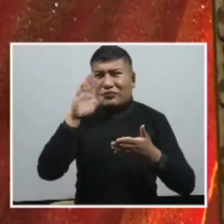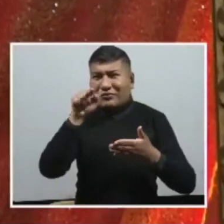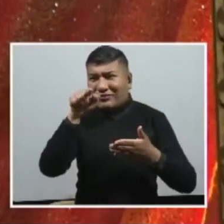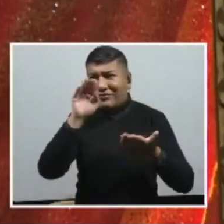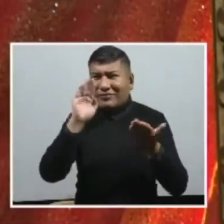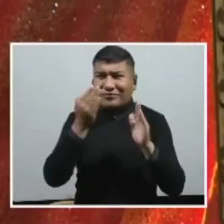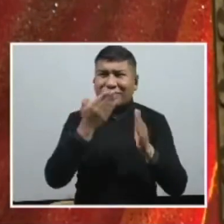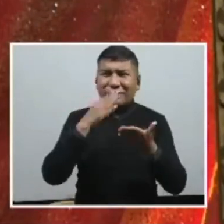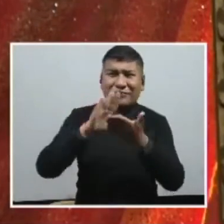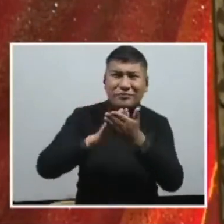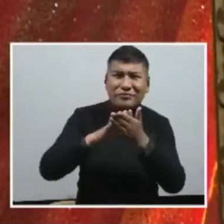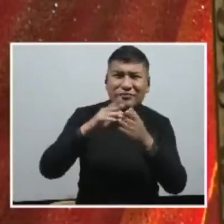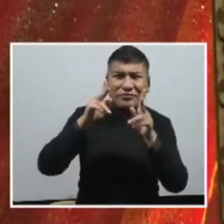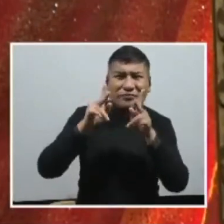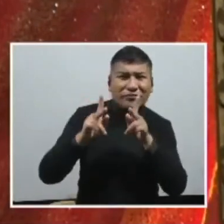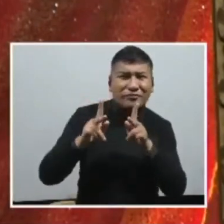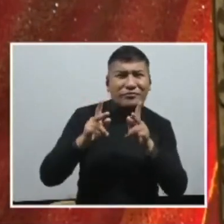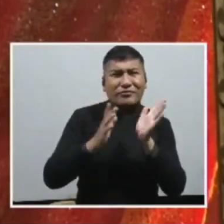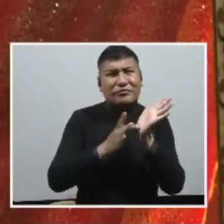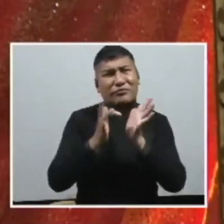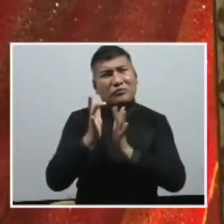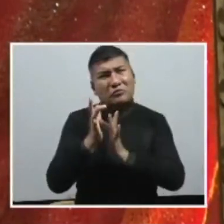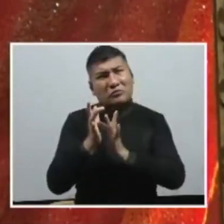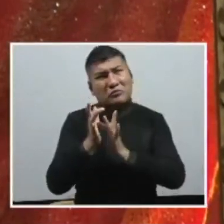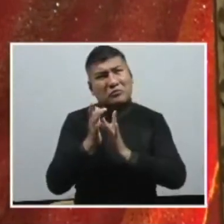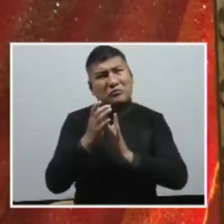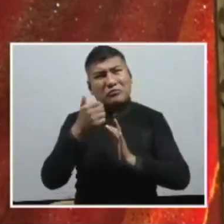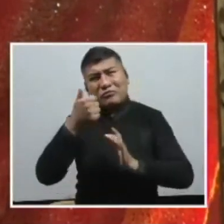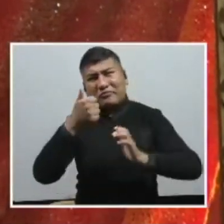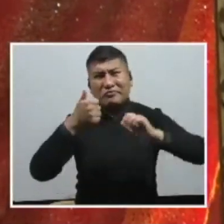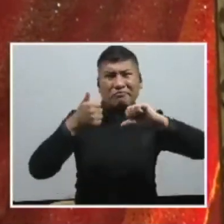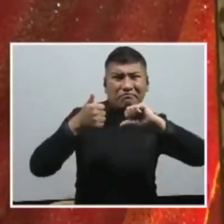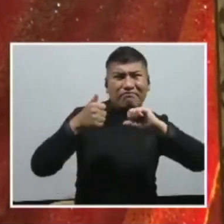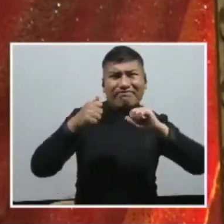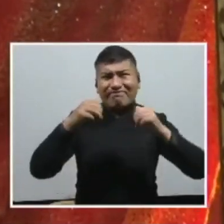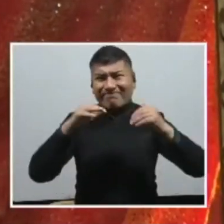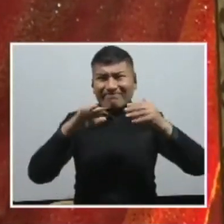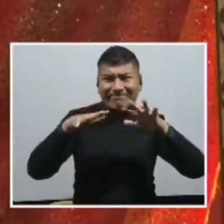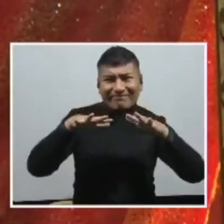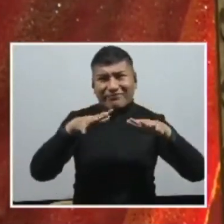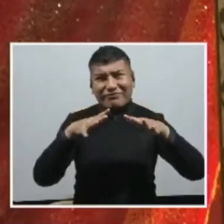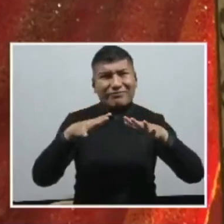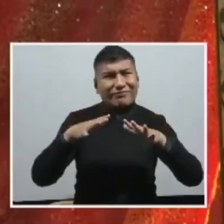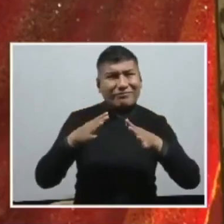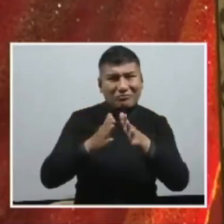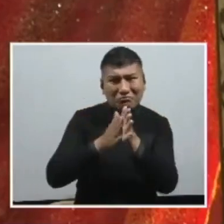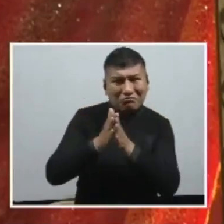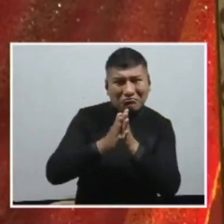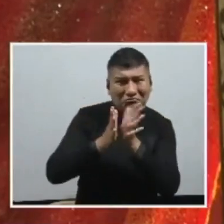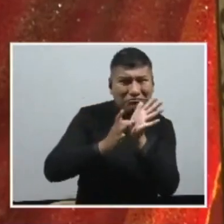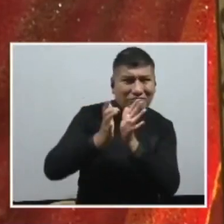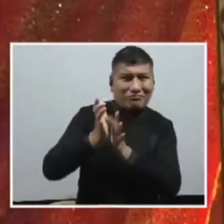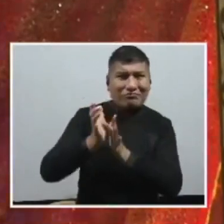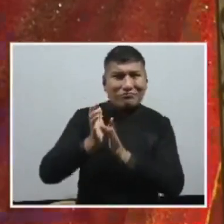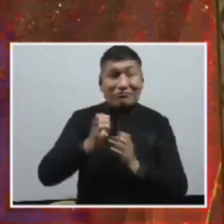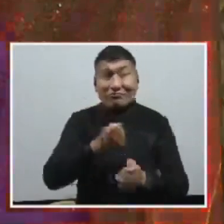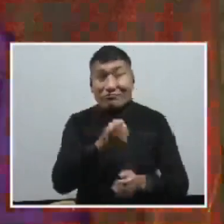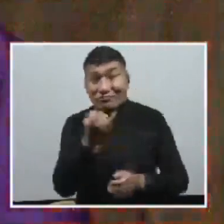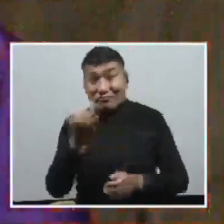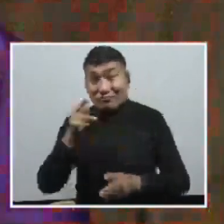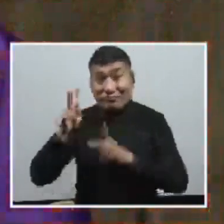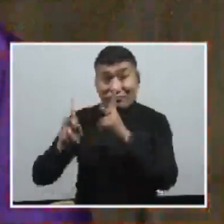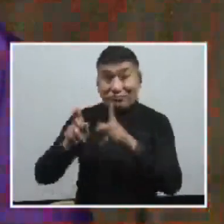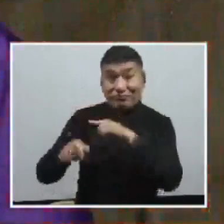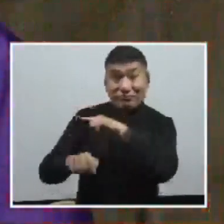persona. Jesús, buena gente, ¿no? Buena gente, interesante Jesús. Pero luego